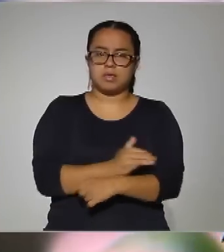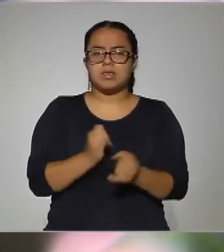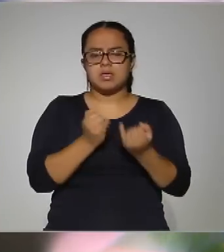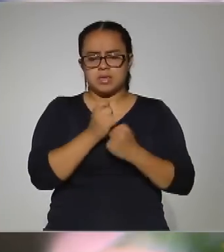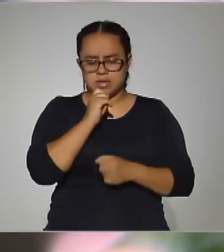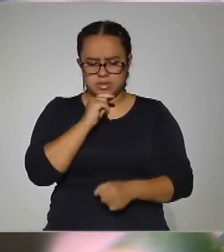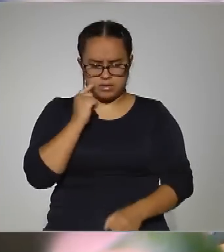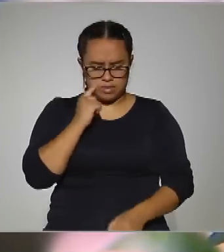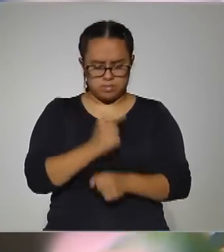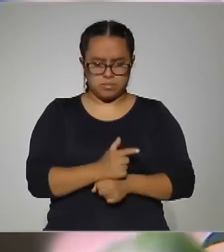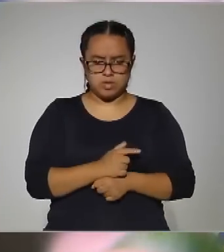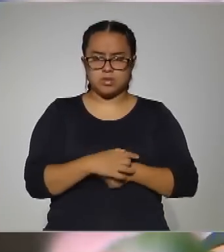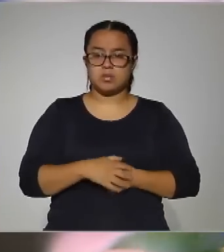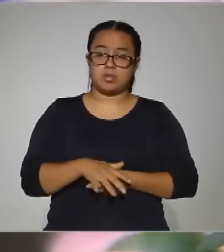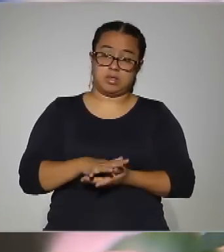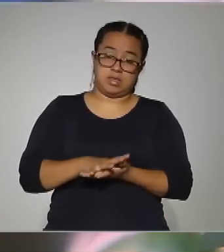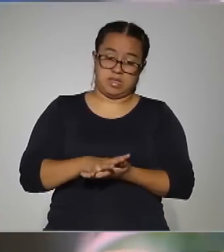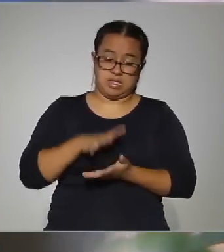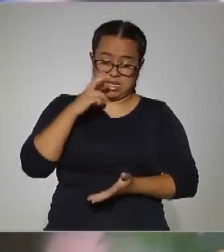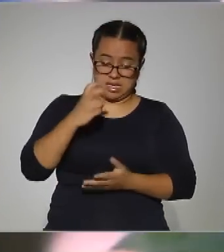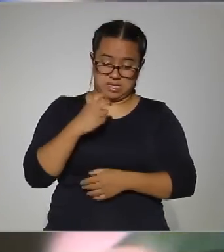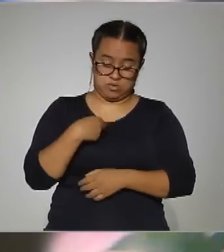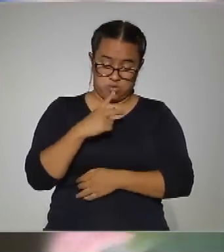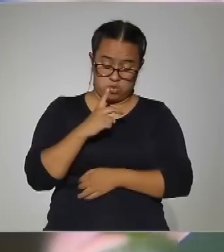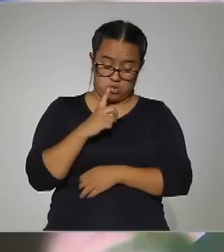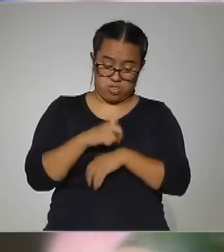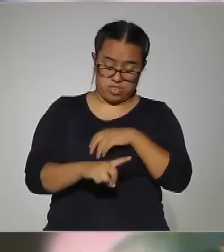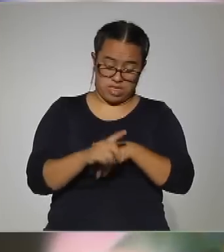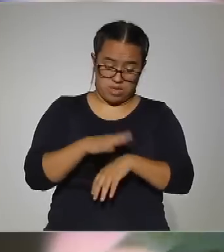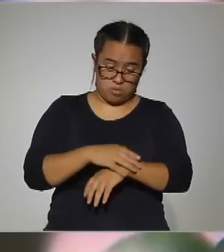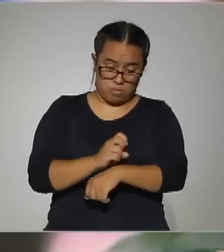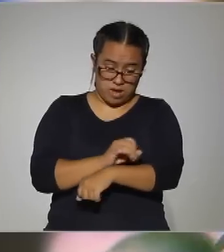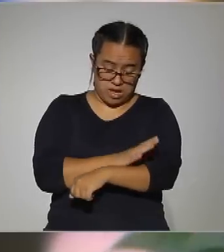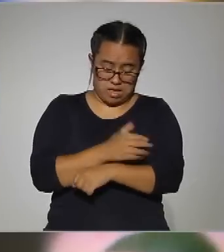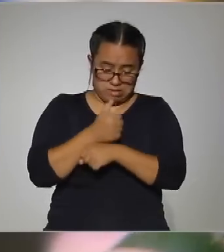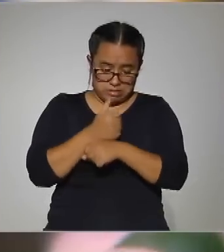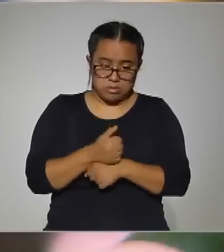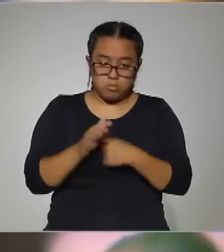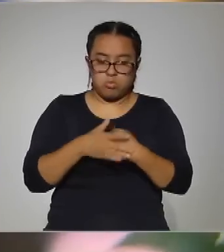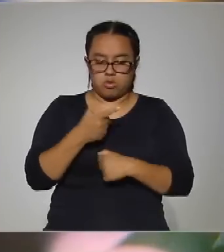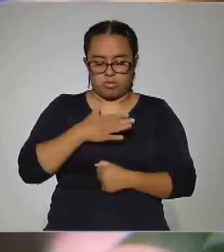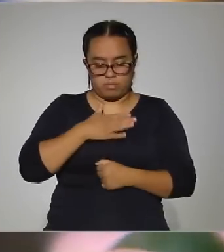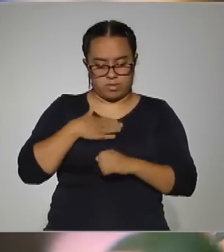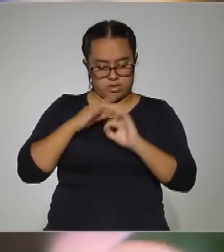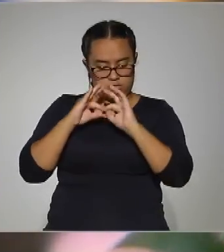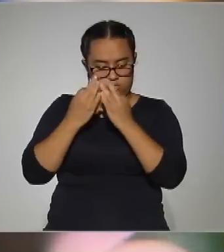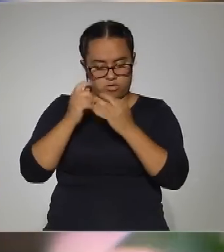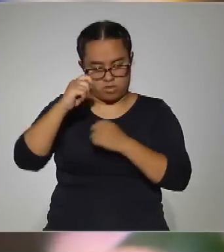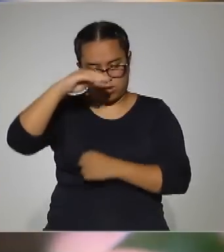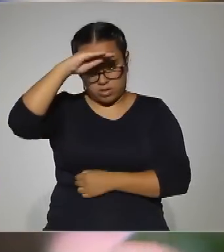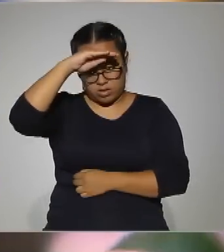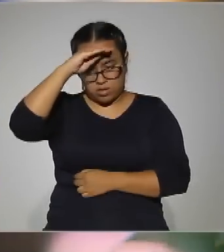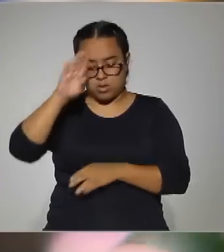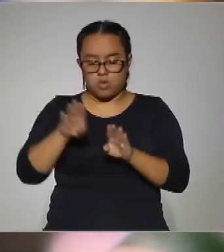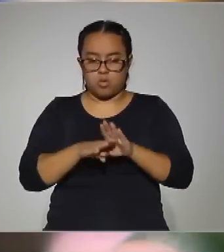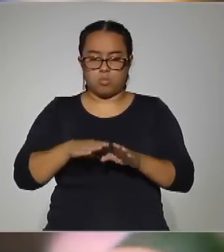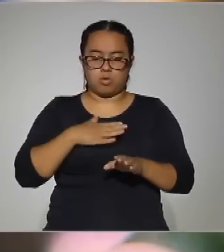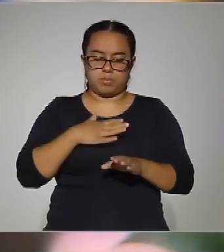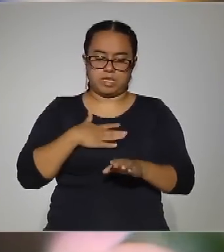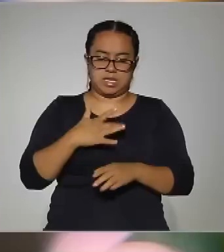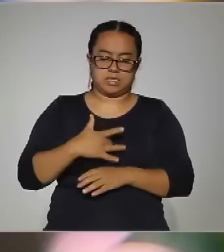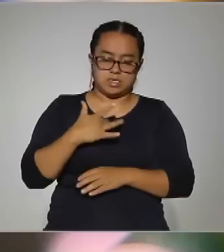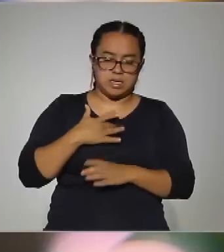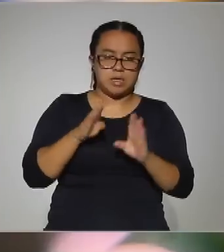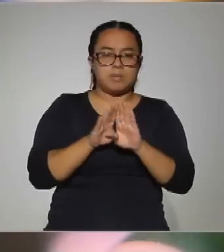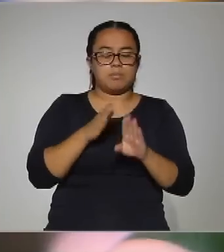sea, gran parte del daño emocional pues yo me lo he causado por mi forma de pensar, por mi forma de sentir y por mi forma de